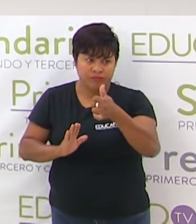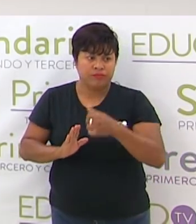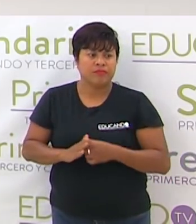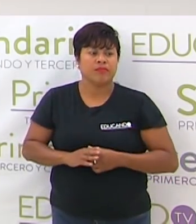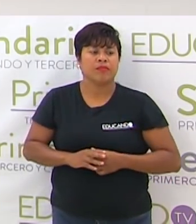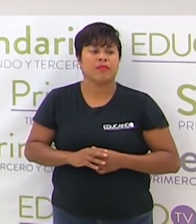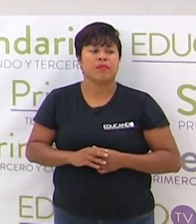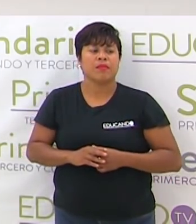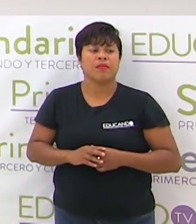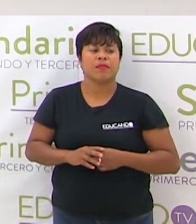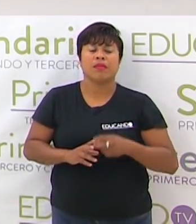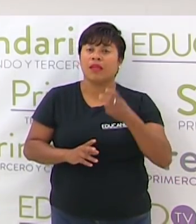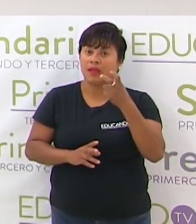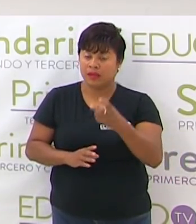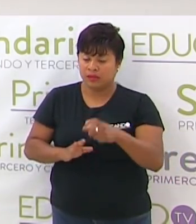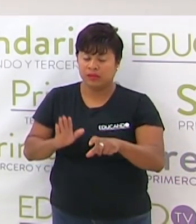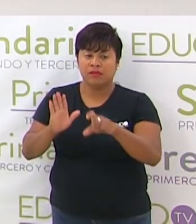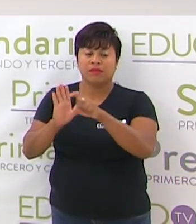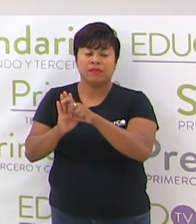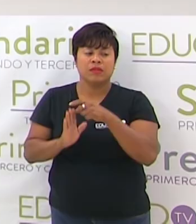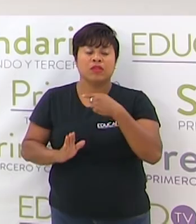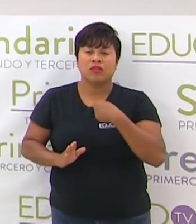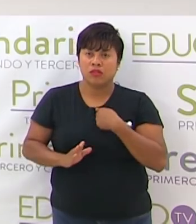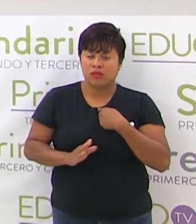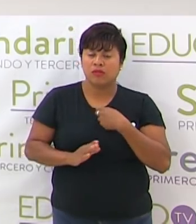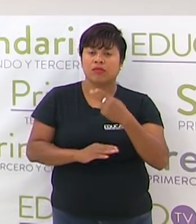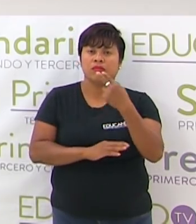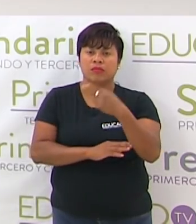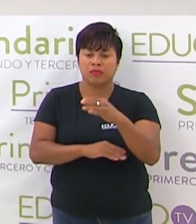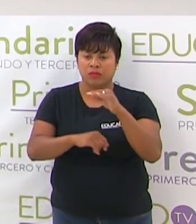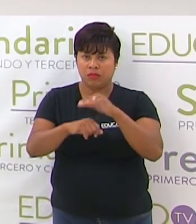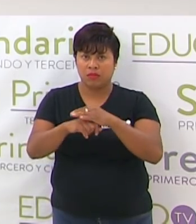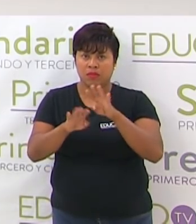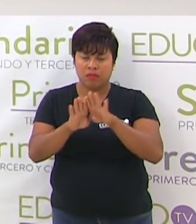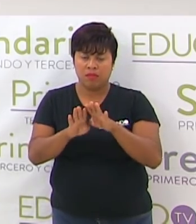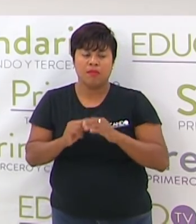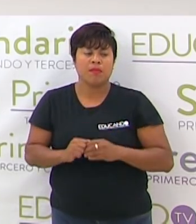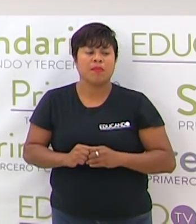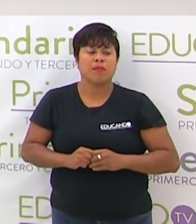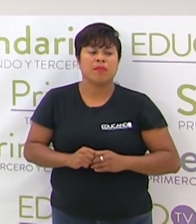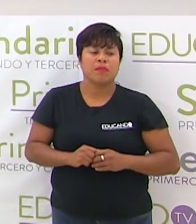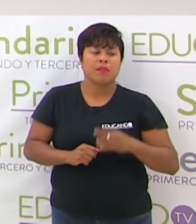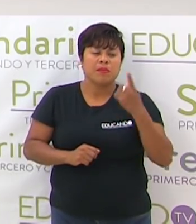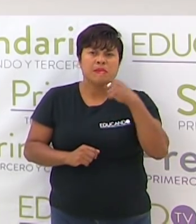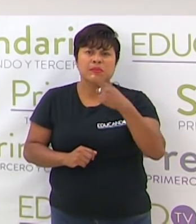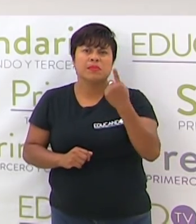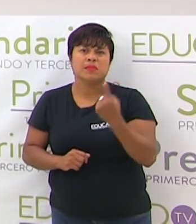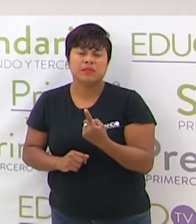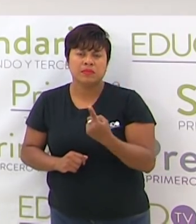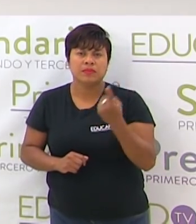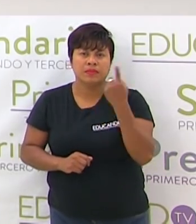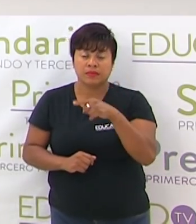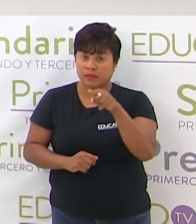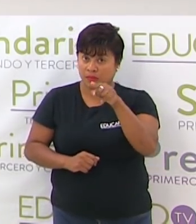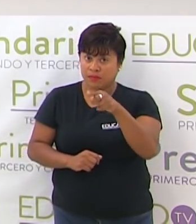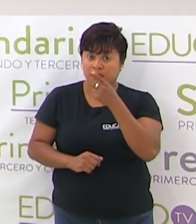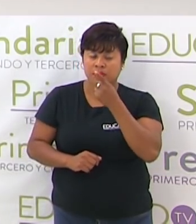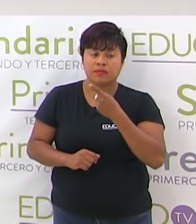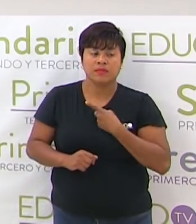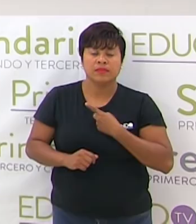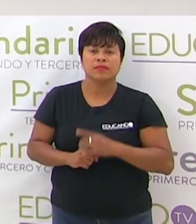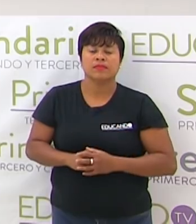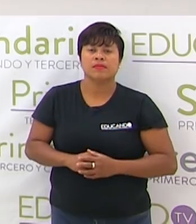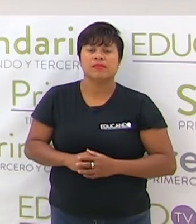acá. A esta figura yo le voy a hacer un pequeño truco, ¿sí? ¿Para qué? Para que tú